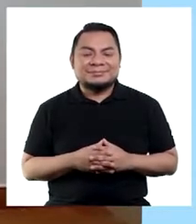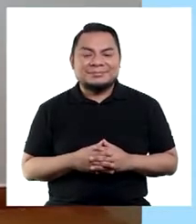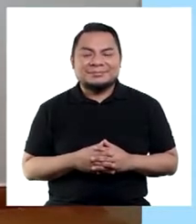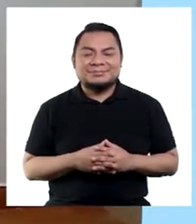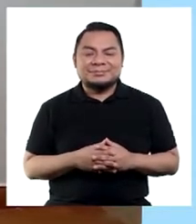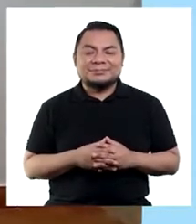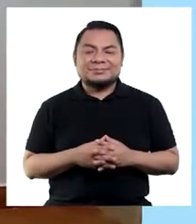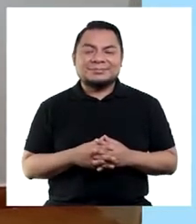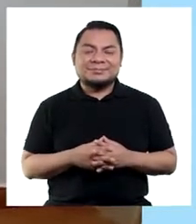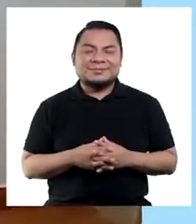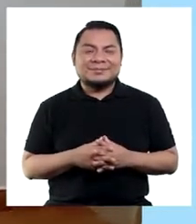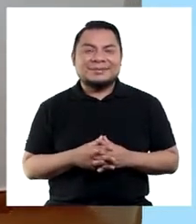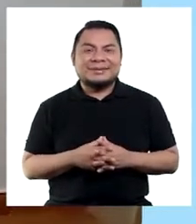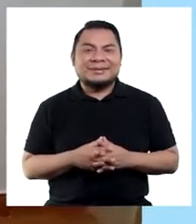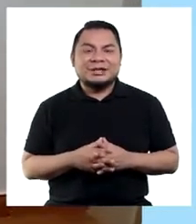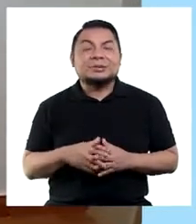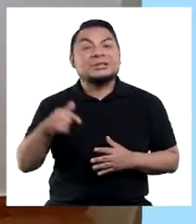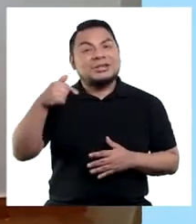en mí